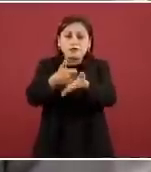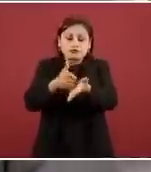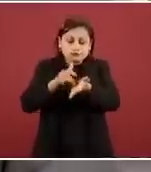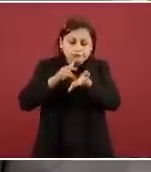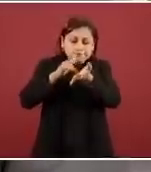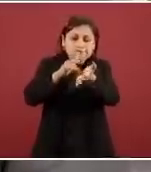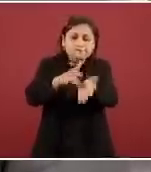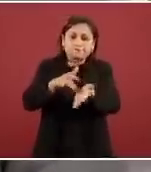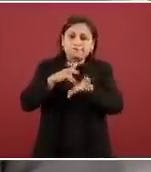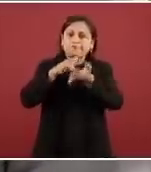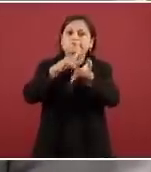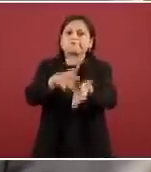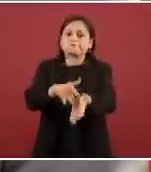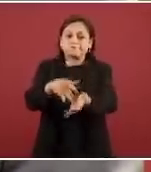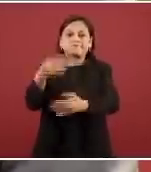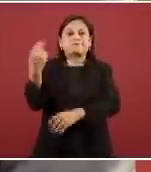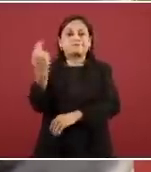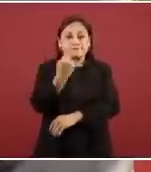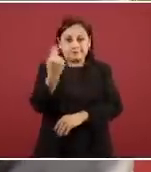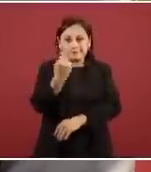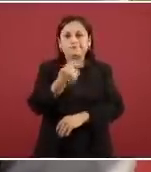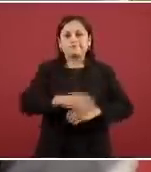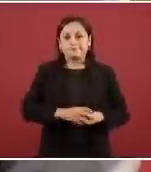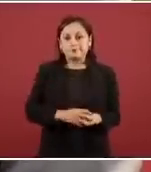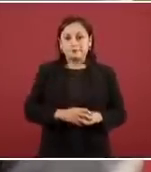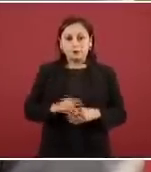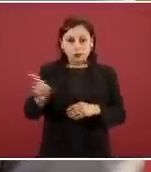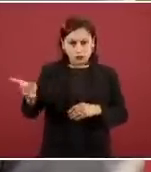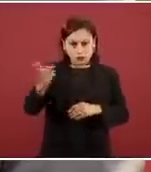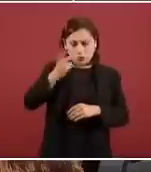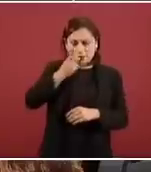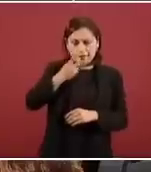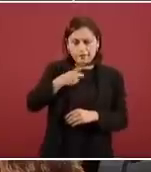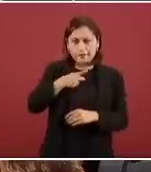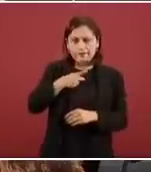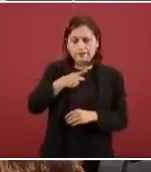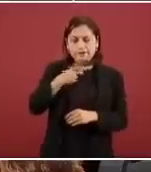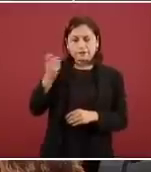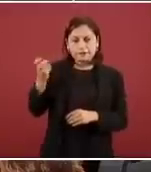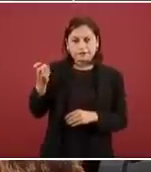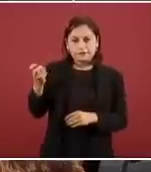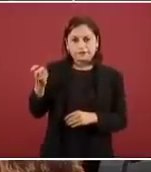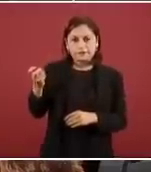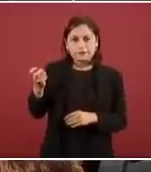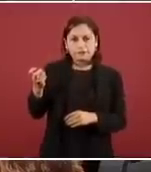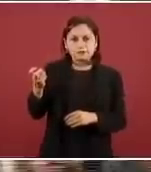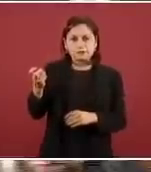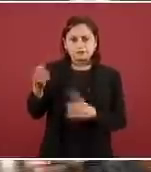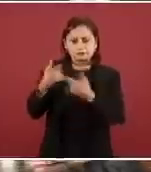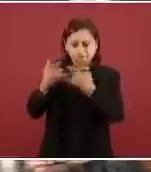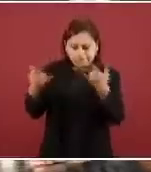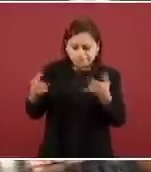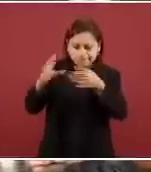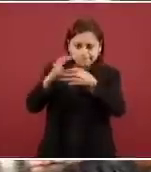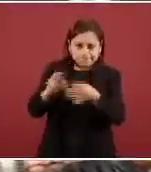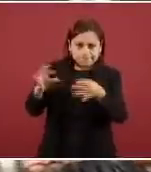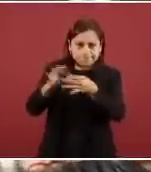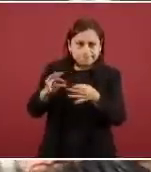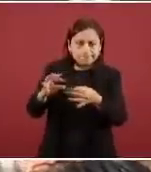Y lo que tú planteas, sí, así,